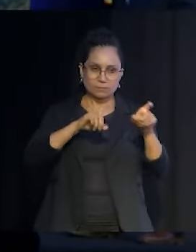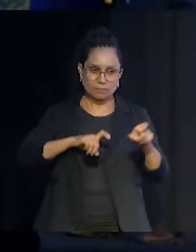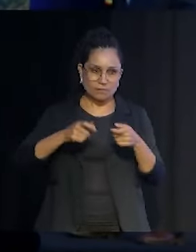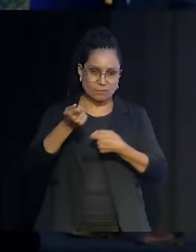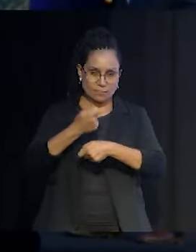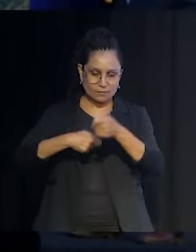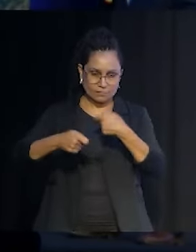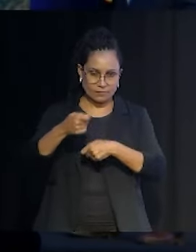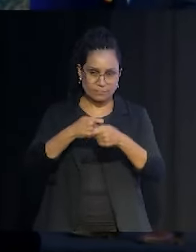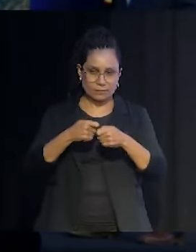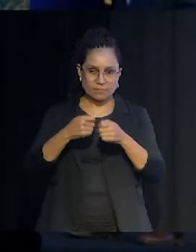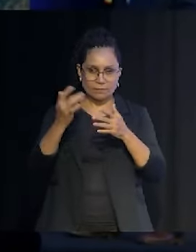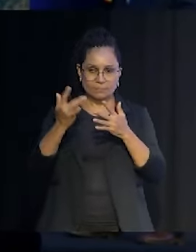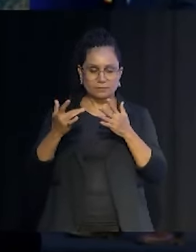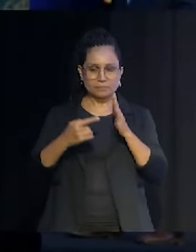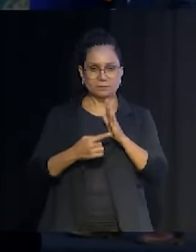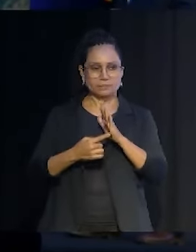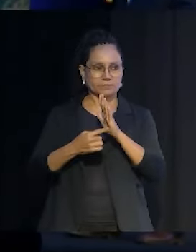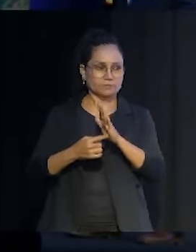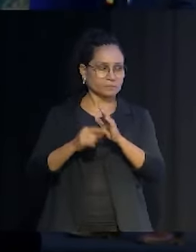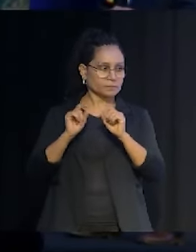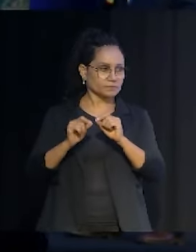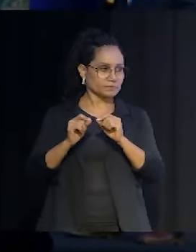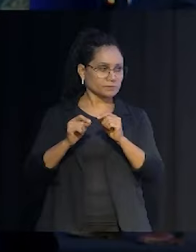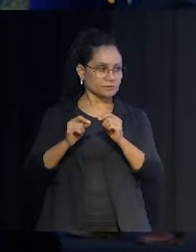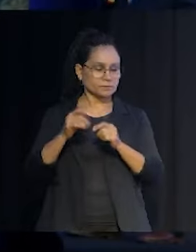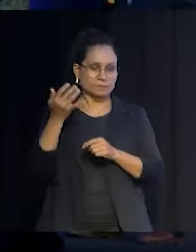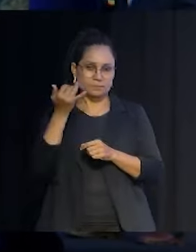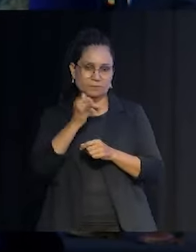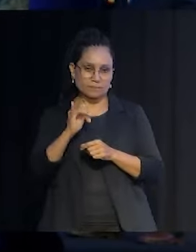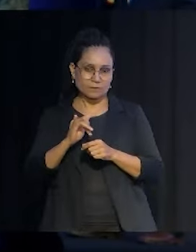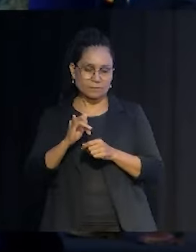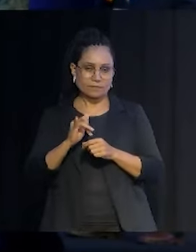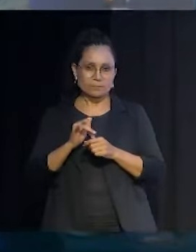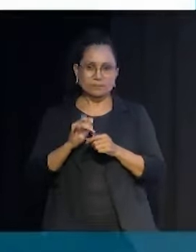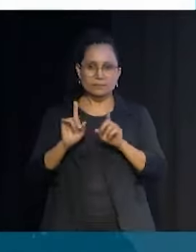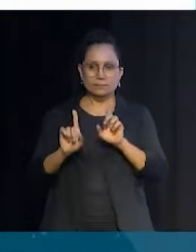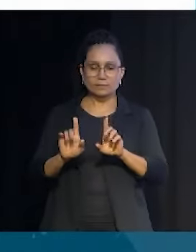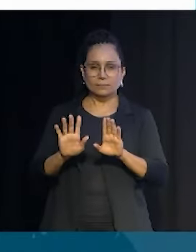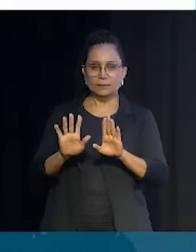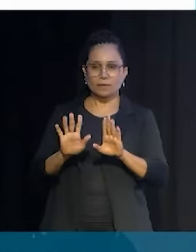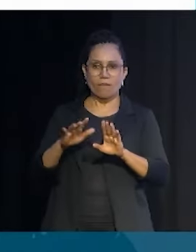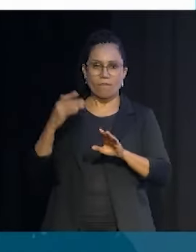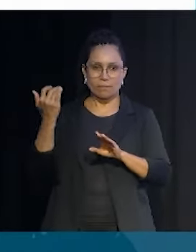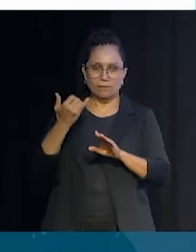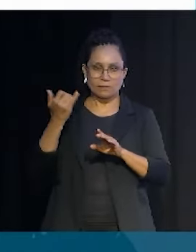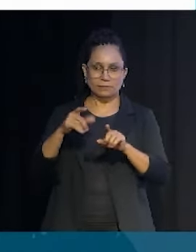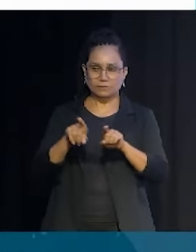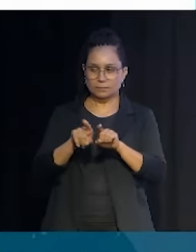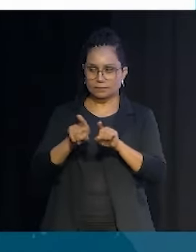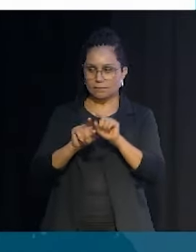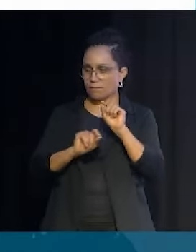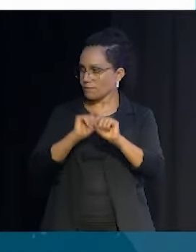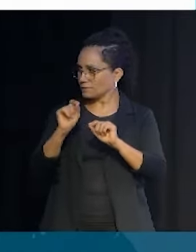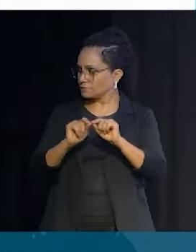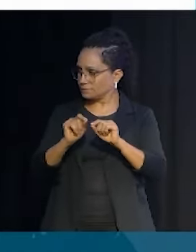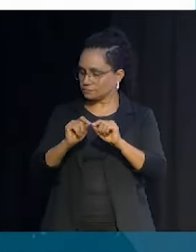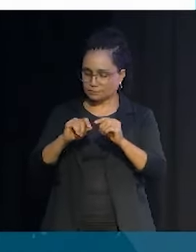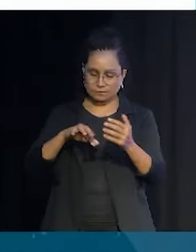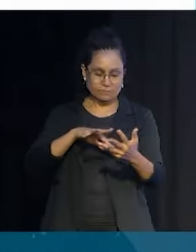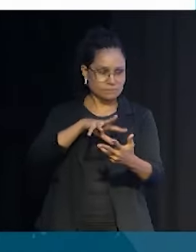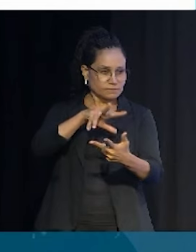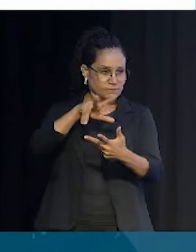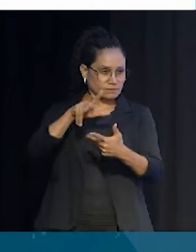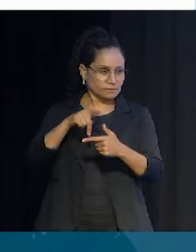con el producto brasileño. La cuestión energética, cómo es tratada aquí, pero que es esencial, es el segundo